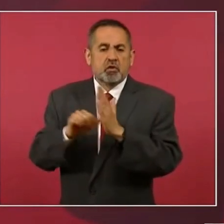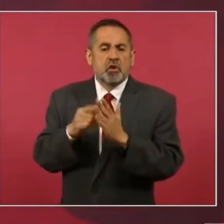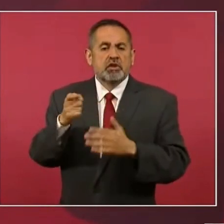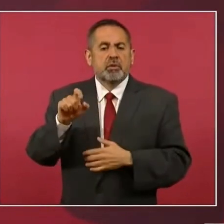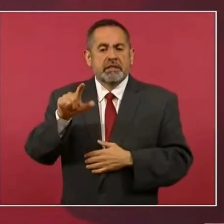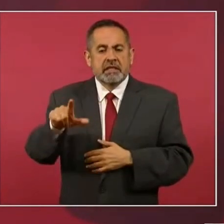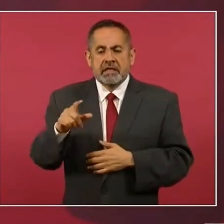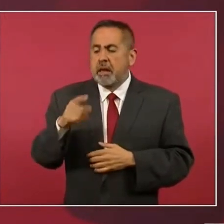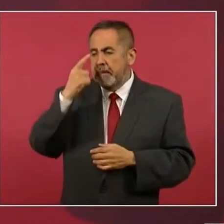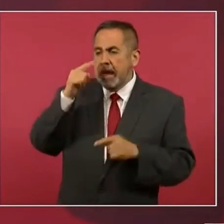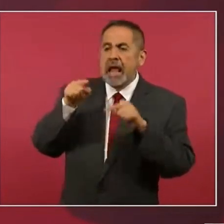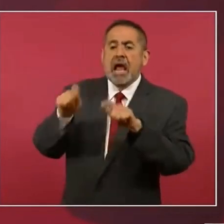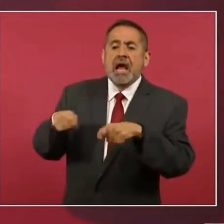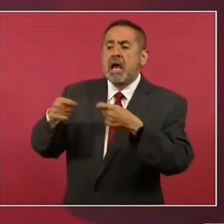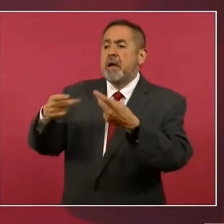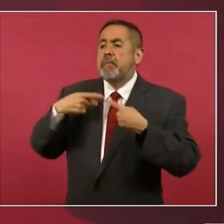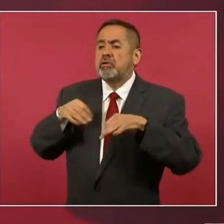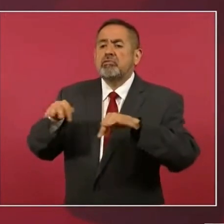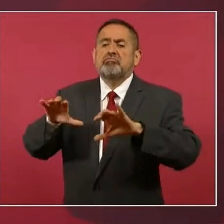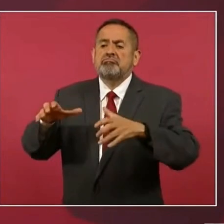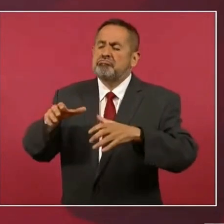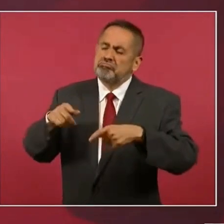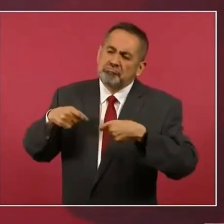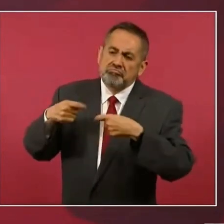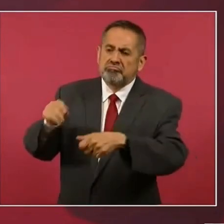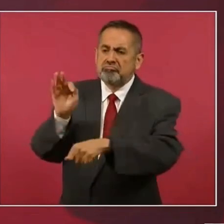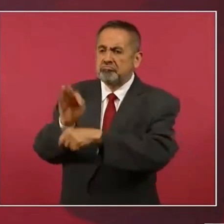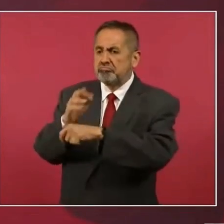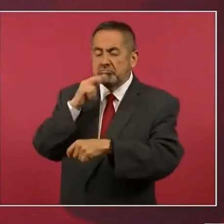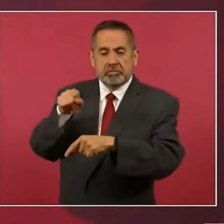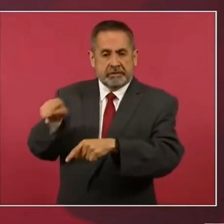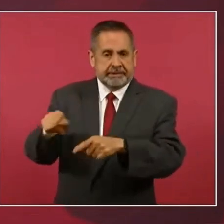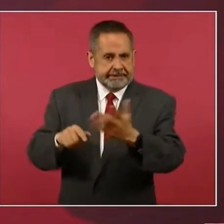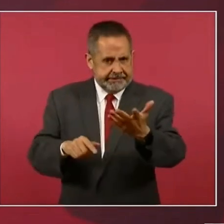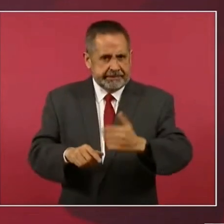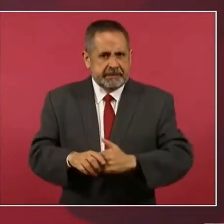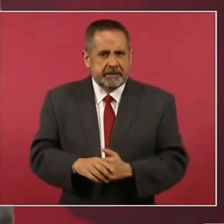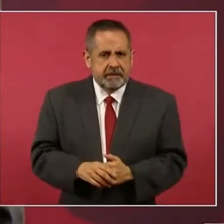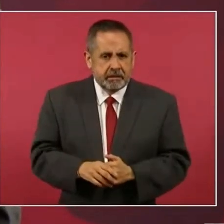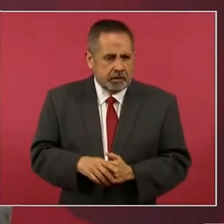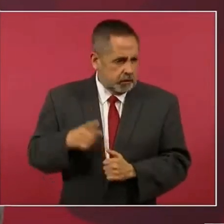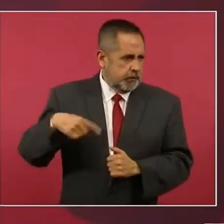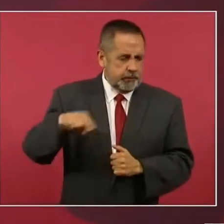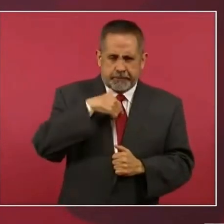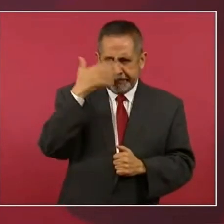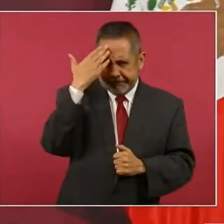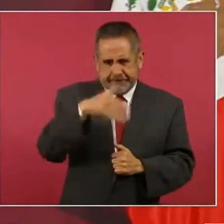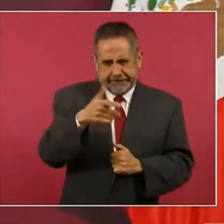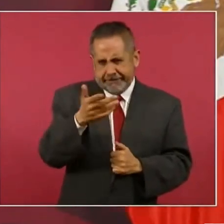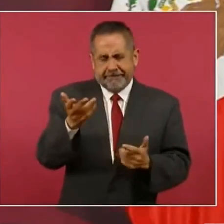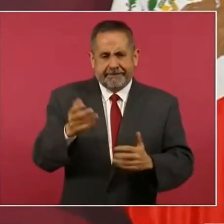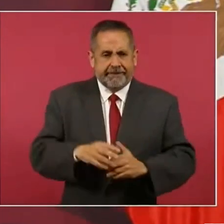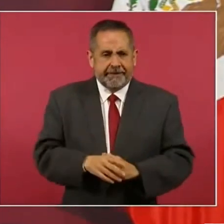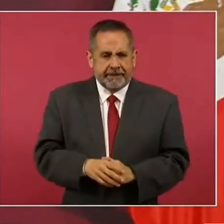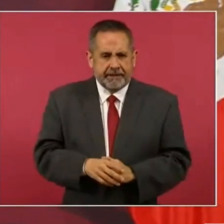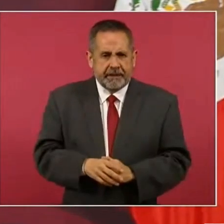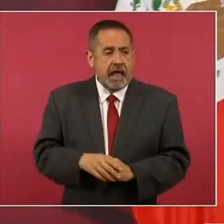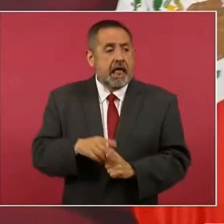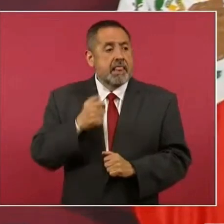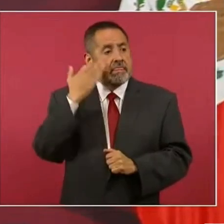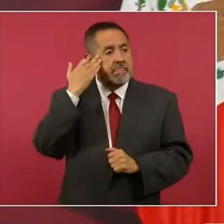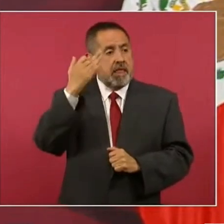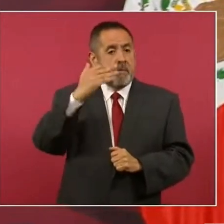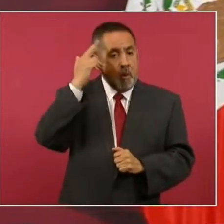los trabajadores, acuérdense, o sea, lo sabemos, en el